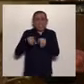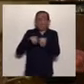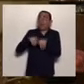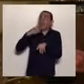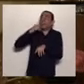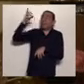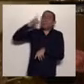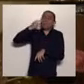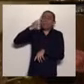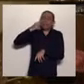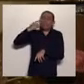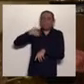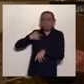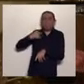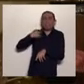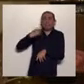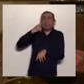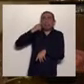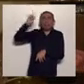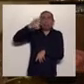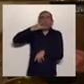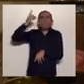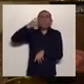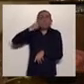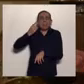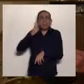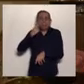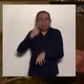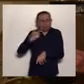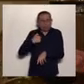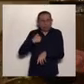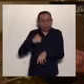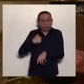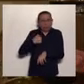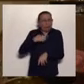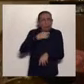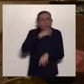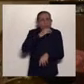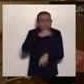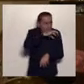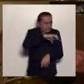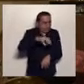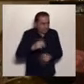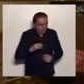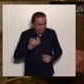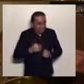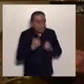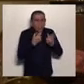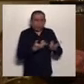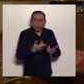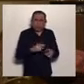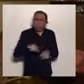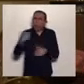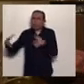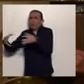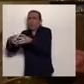Padre me conoce a mí y yo conozco al Padre. Y doy mi vida por las ovejas. Tengo